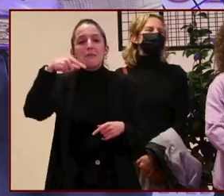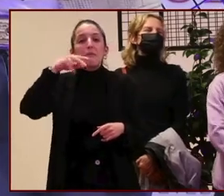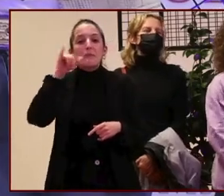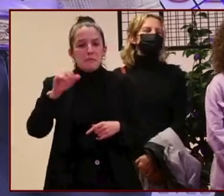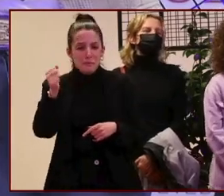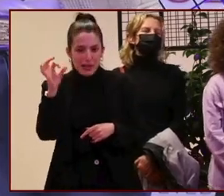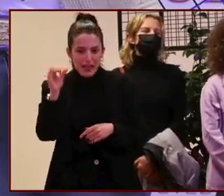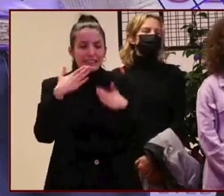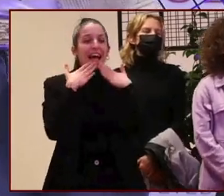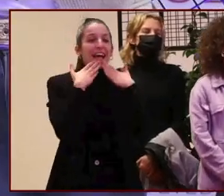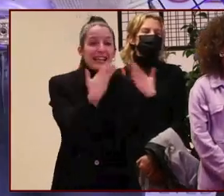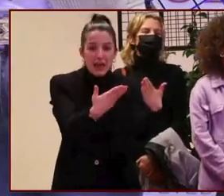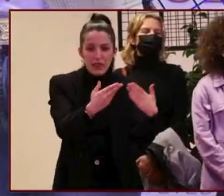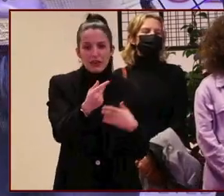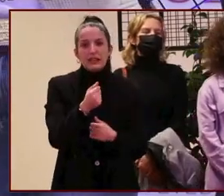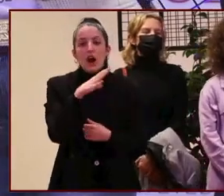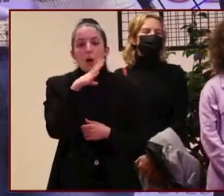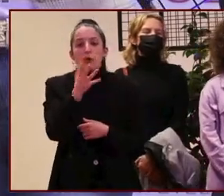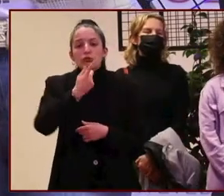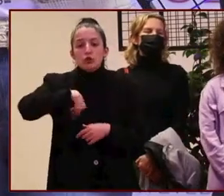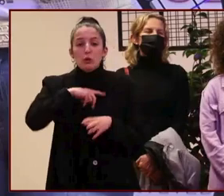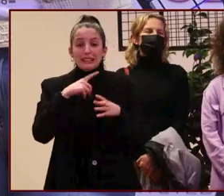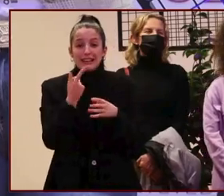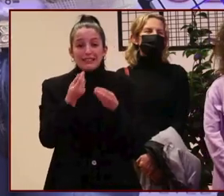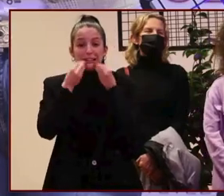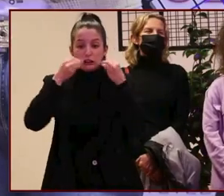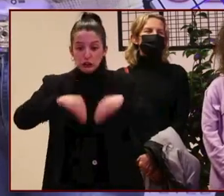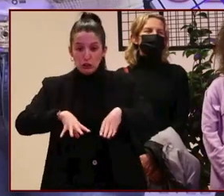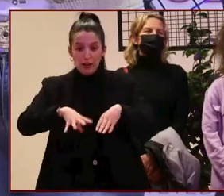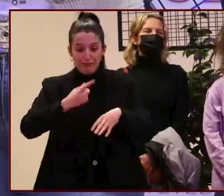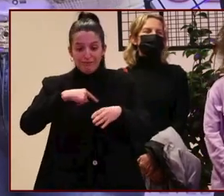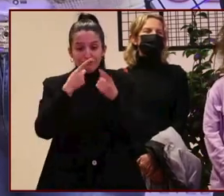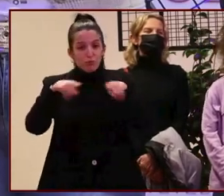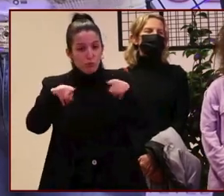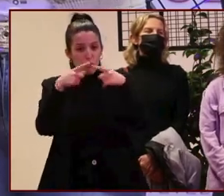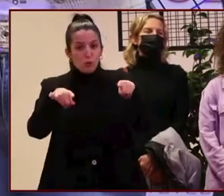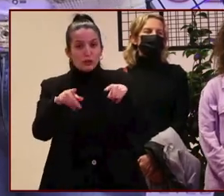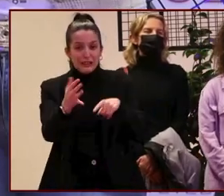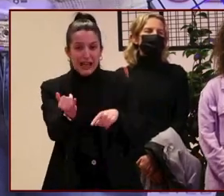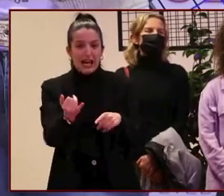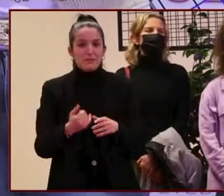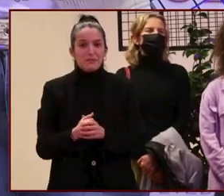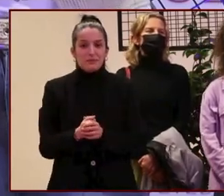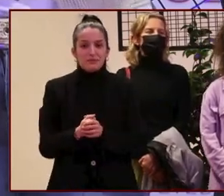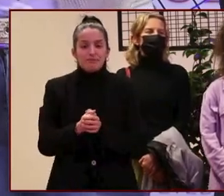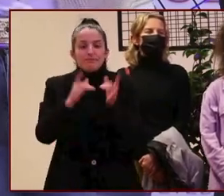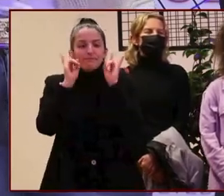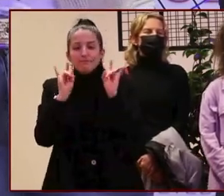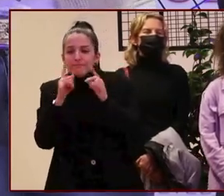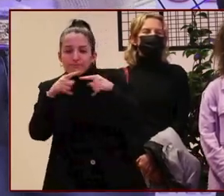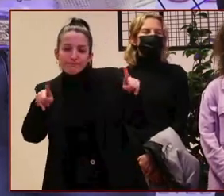porque a nuestra historia también en una historia que ten songs en